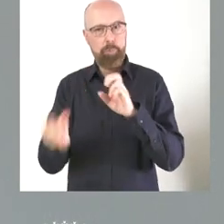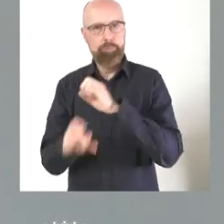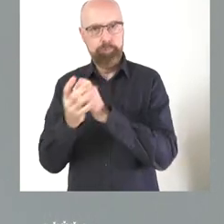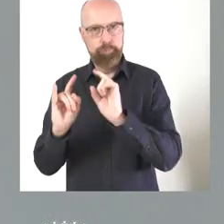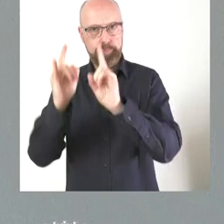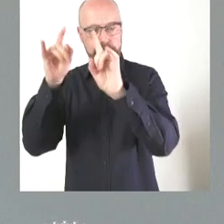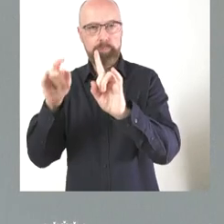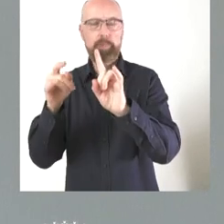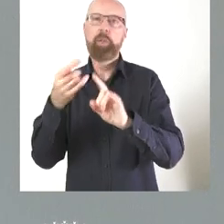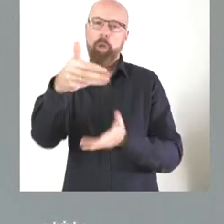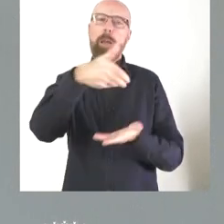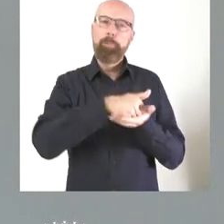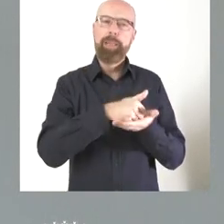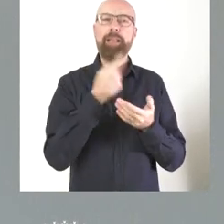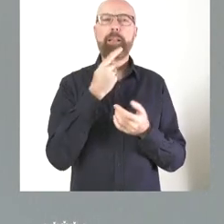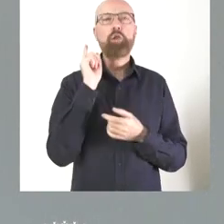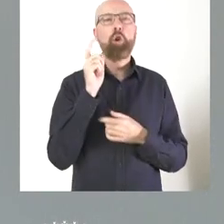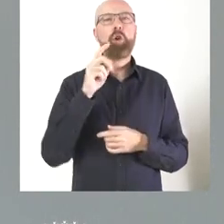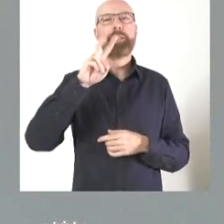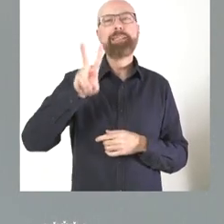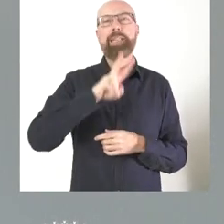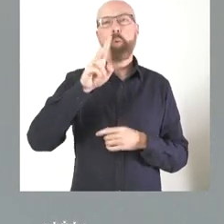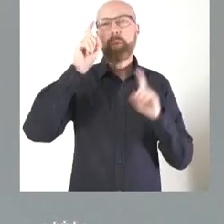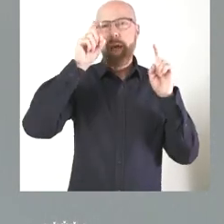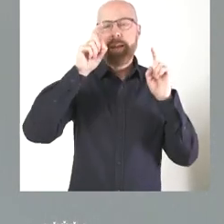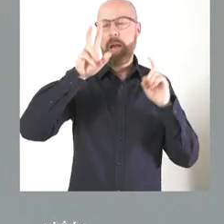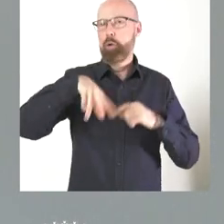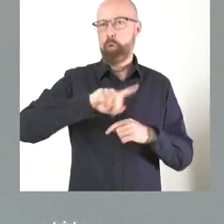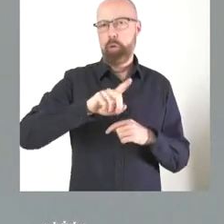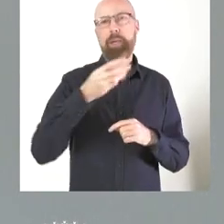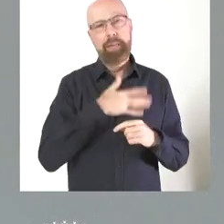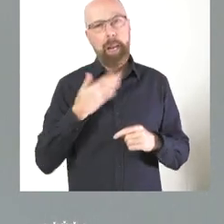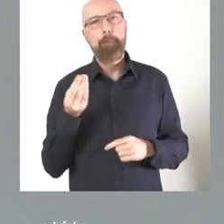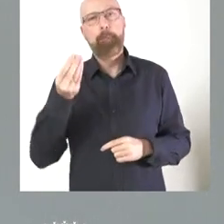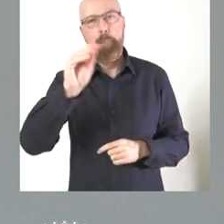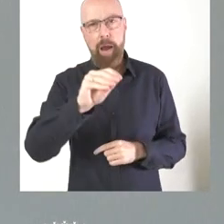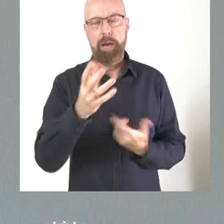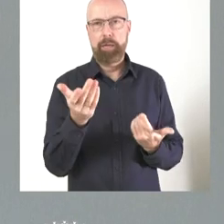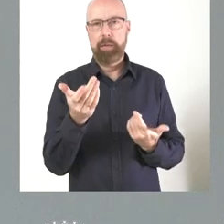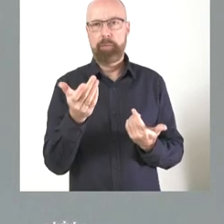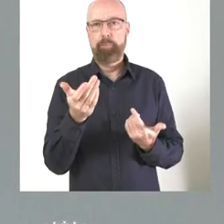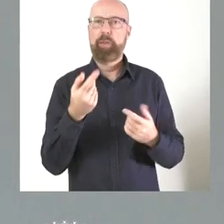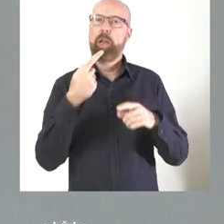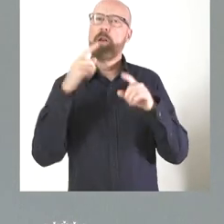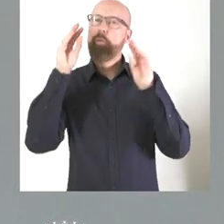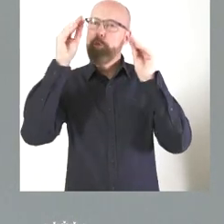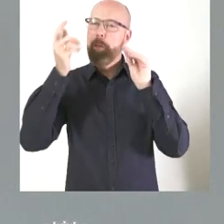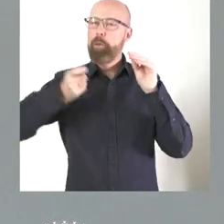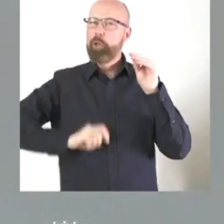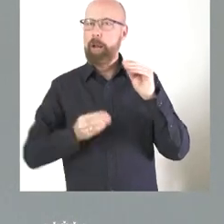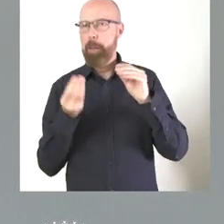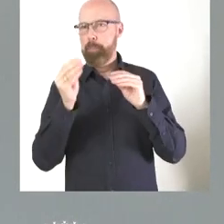no solamente un centro de educación secundaria donde hay Atenas actividades sino algunas complementarias en el ámbito de la formación